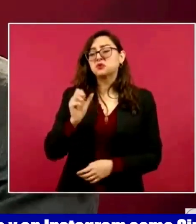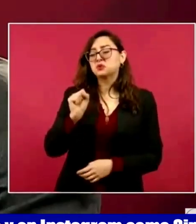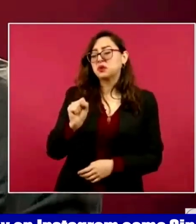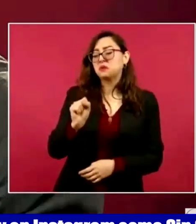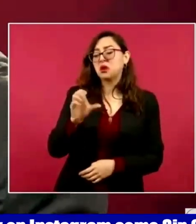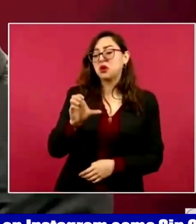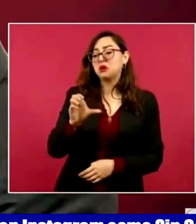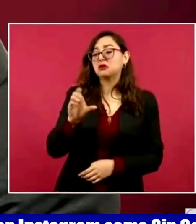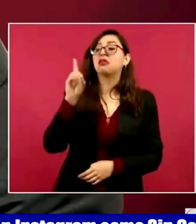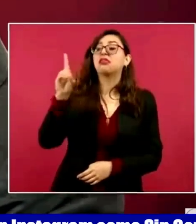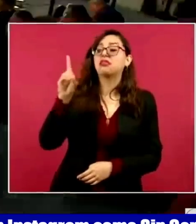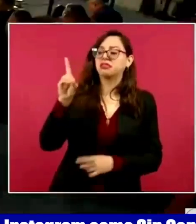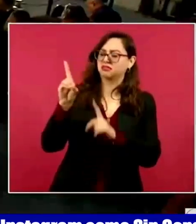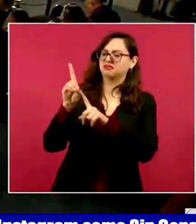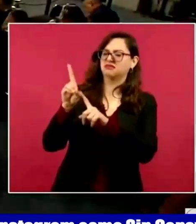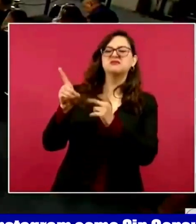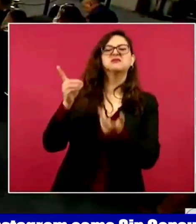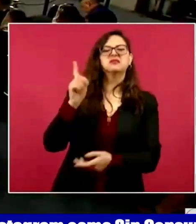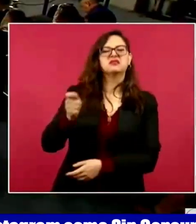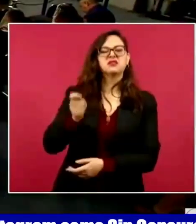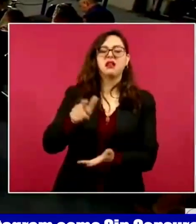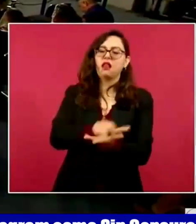porque todo esto